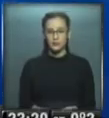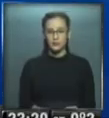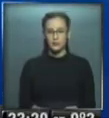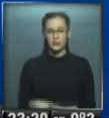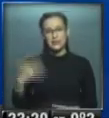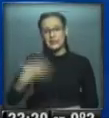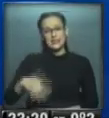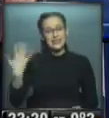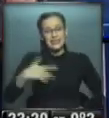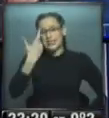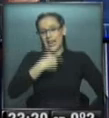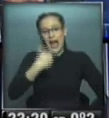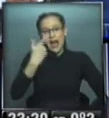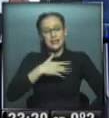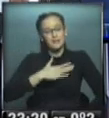Ay,